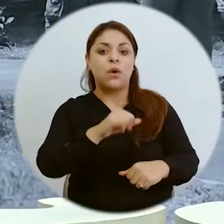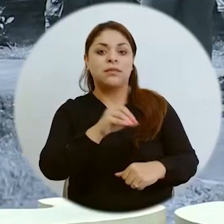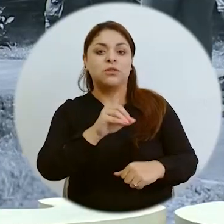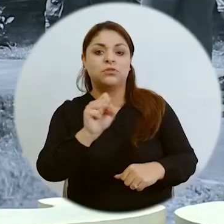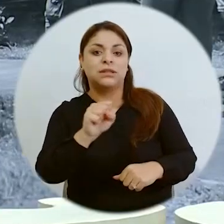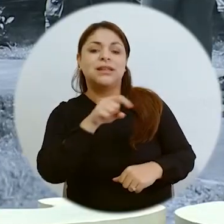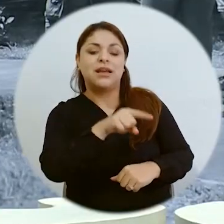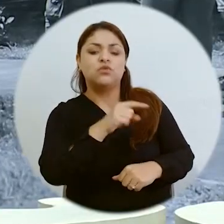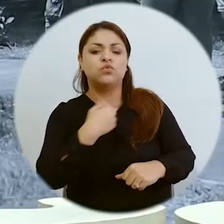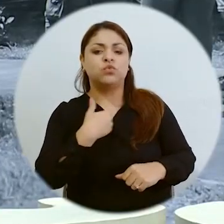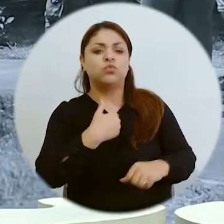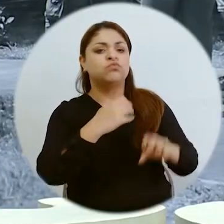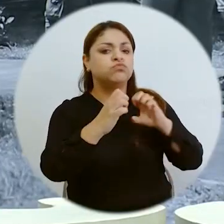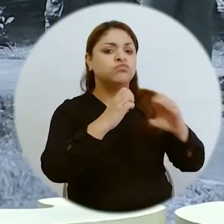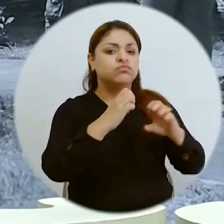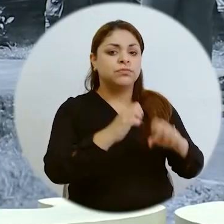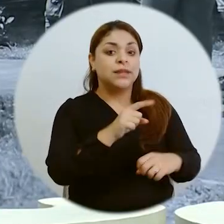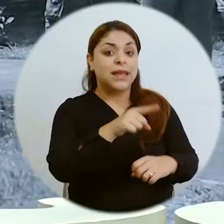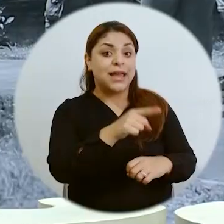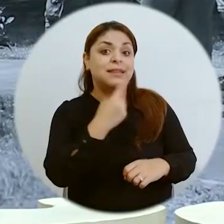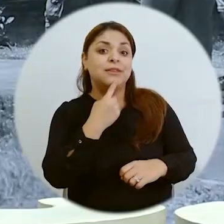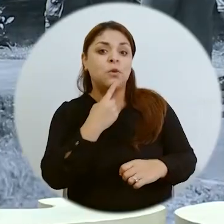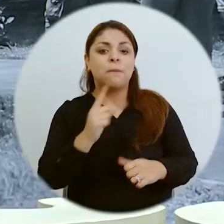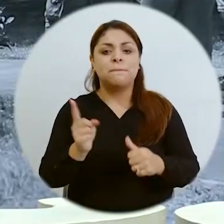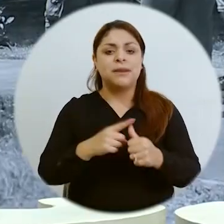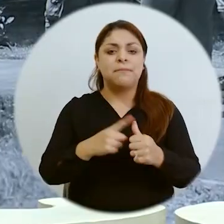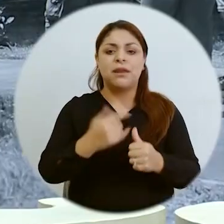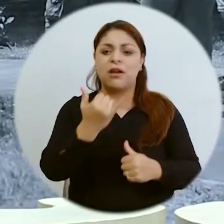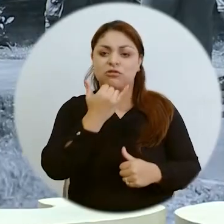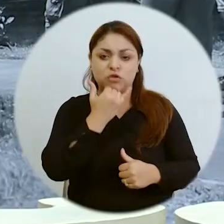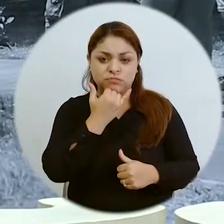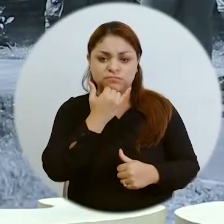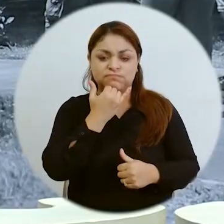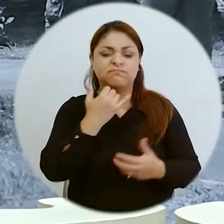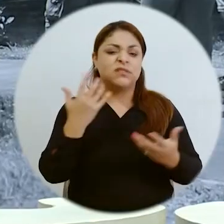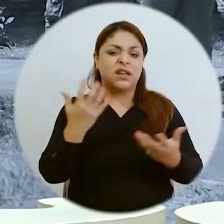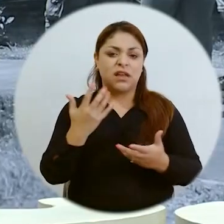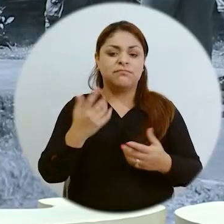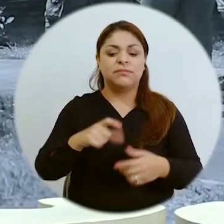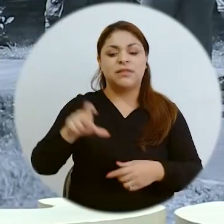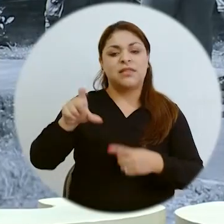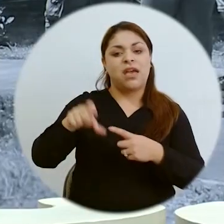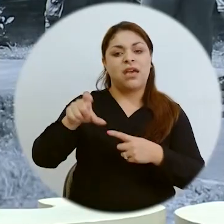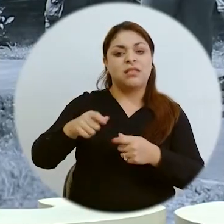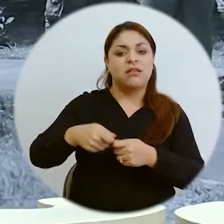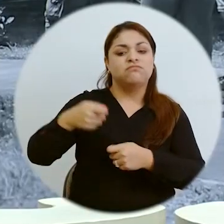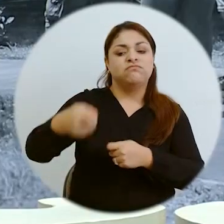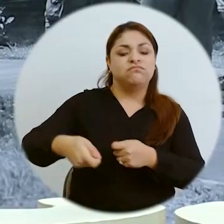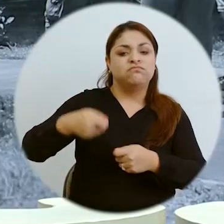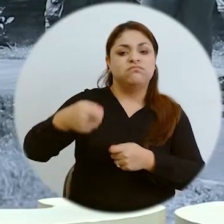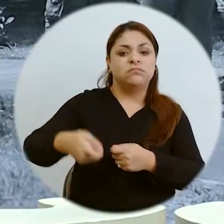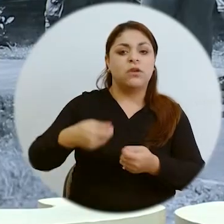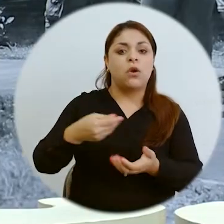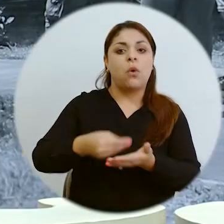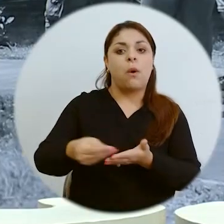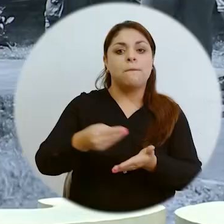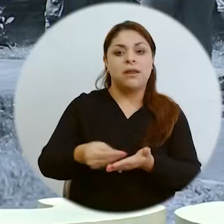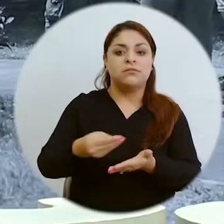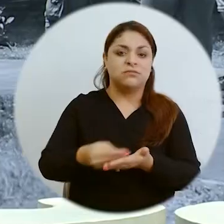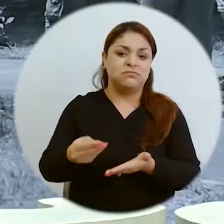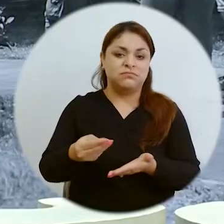y explicó que el primer error que comete la gente es financiar a largo plazo o con tarjeta de crédito sus